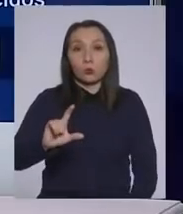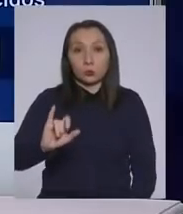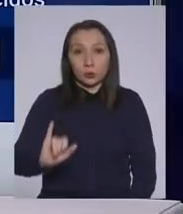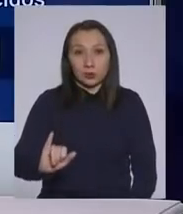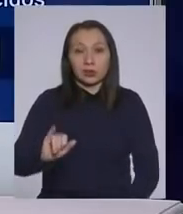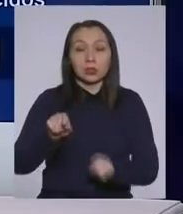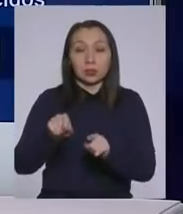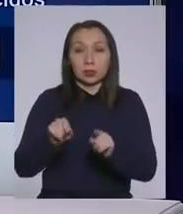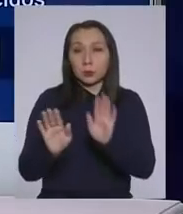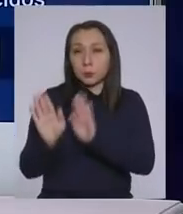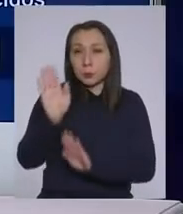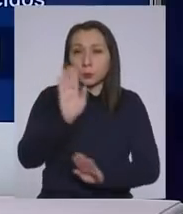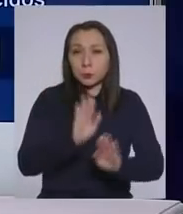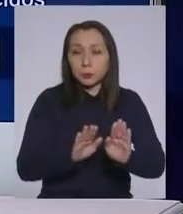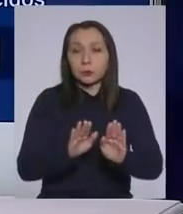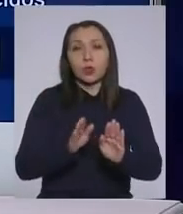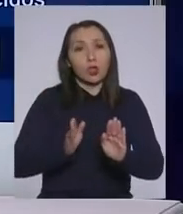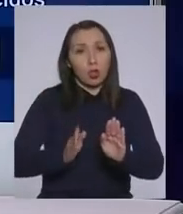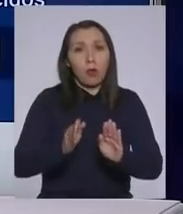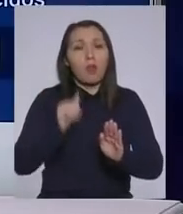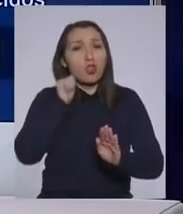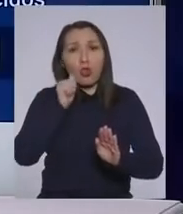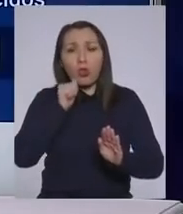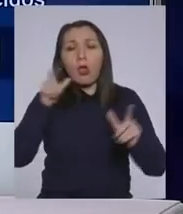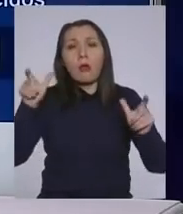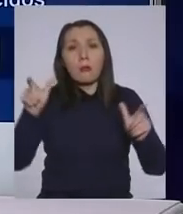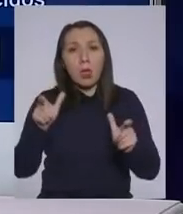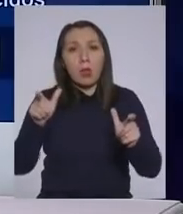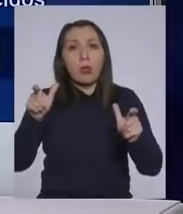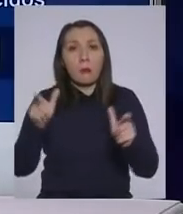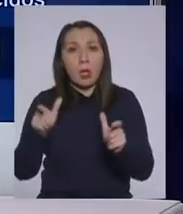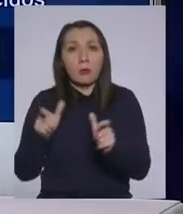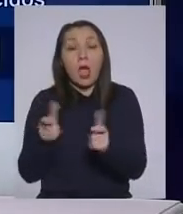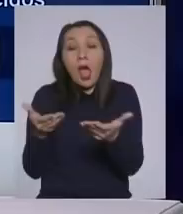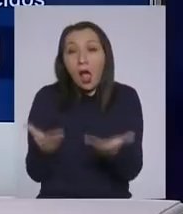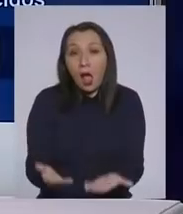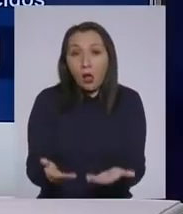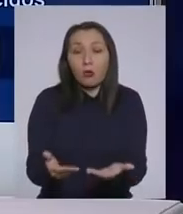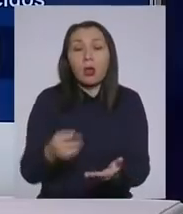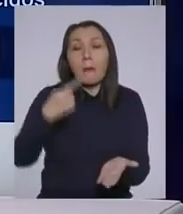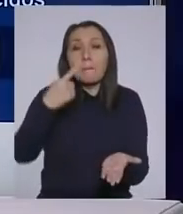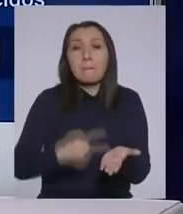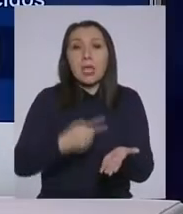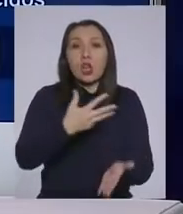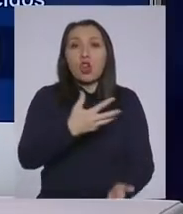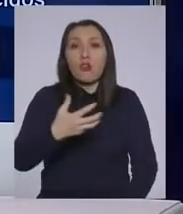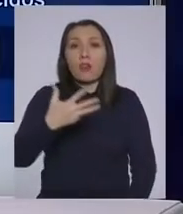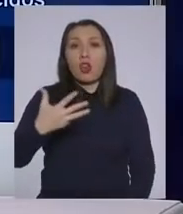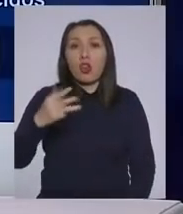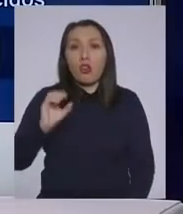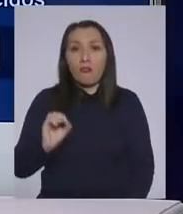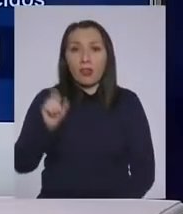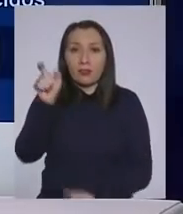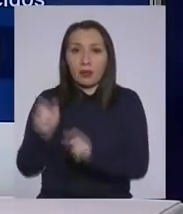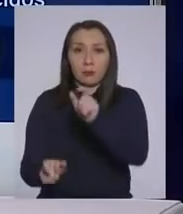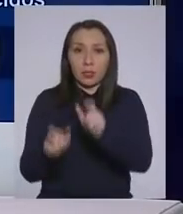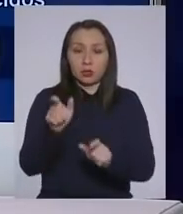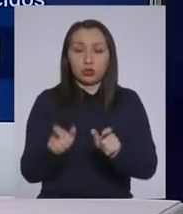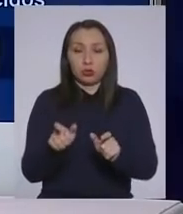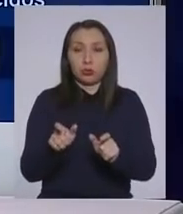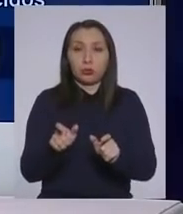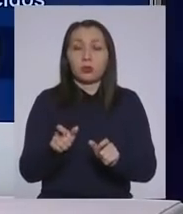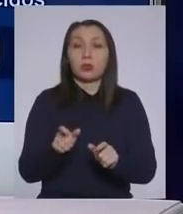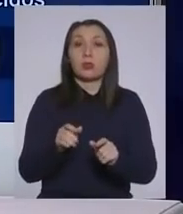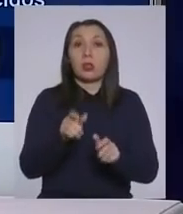cuidados intensivos, estas siguen disminuyendo. En estos momentos hay 1.990 personas